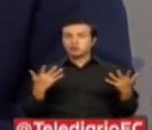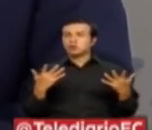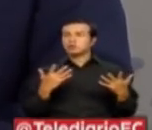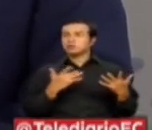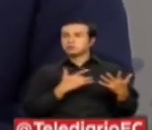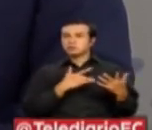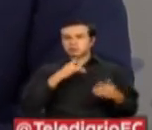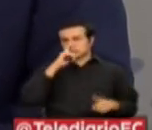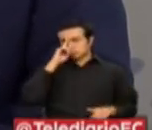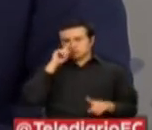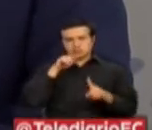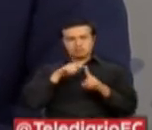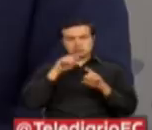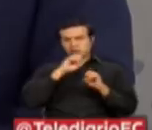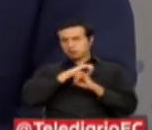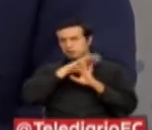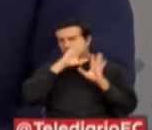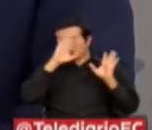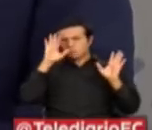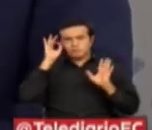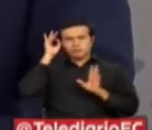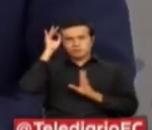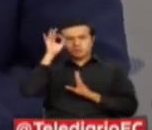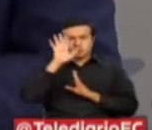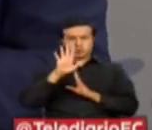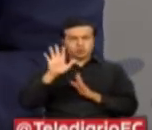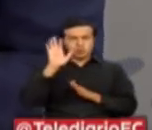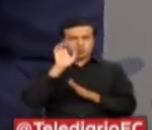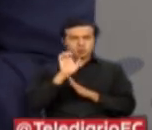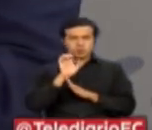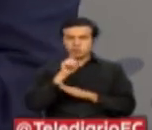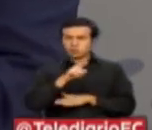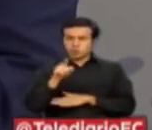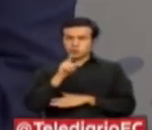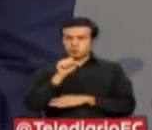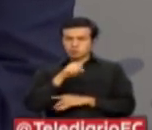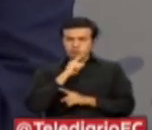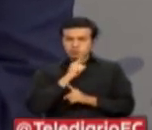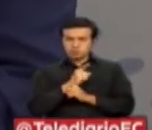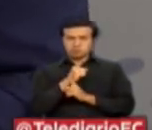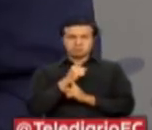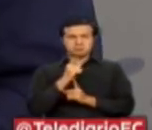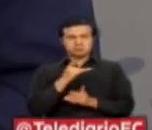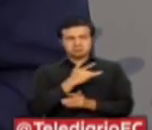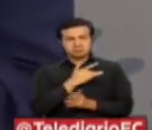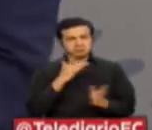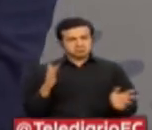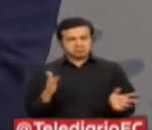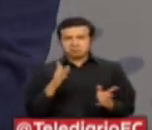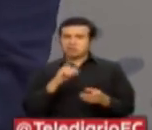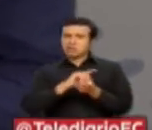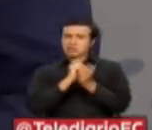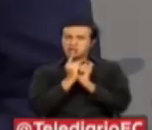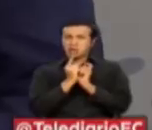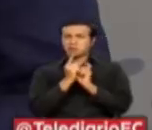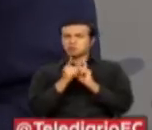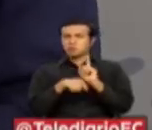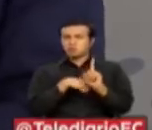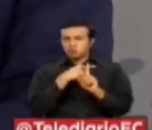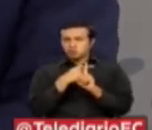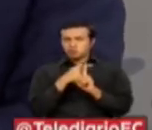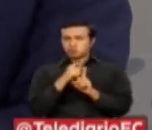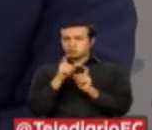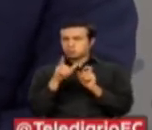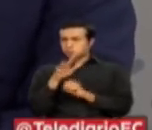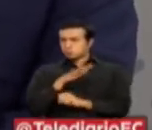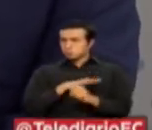una orientación clara respecto del futuro del país, ¿él tiene la posibilidad de levantar el ánimo, de cambiar